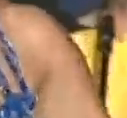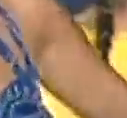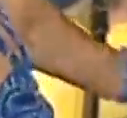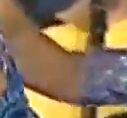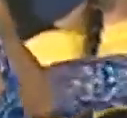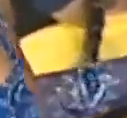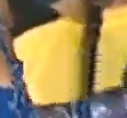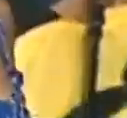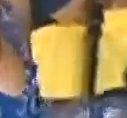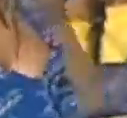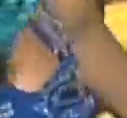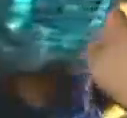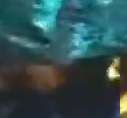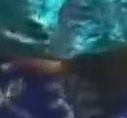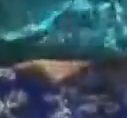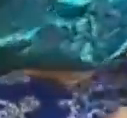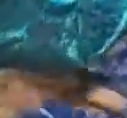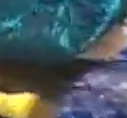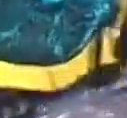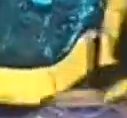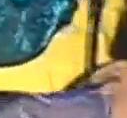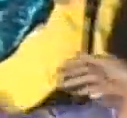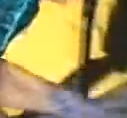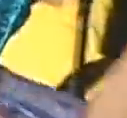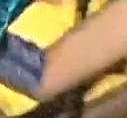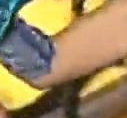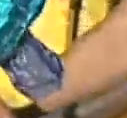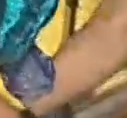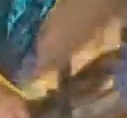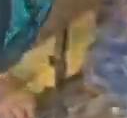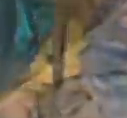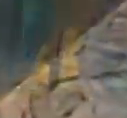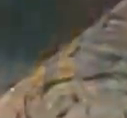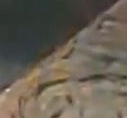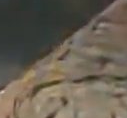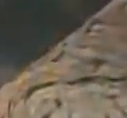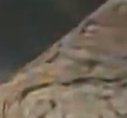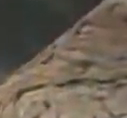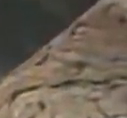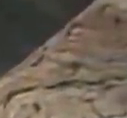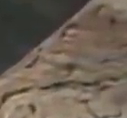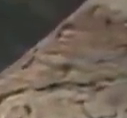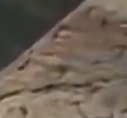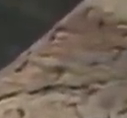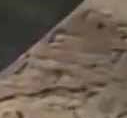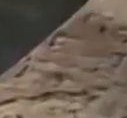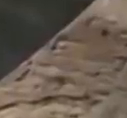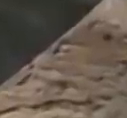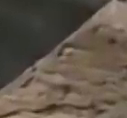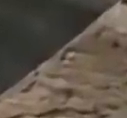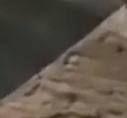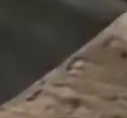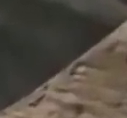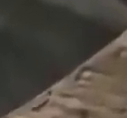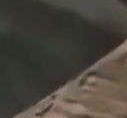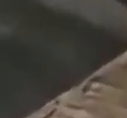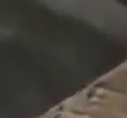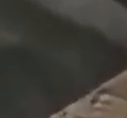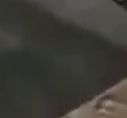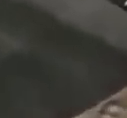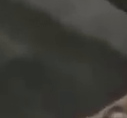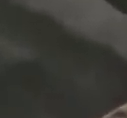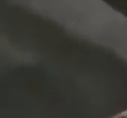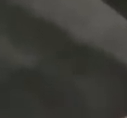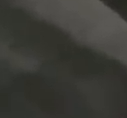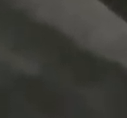tierra, suelo rico en oro, con sus ricas minas, que son un tesoro. Tiene un